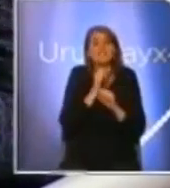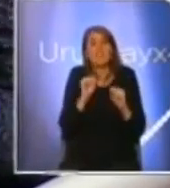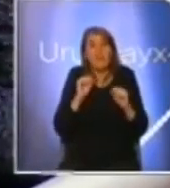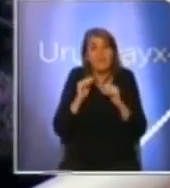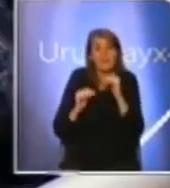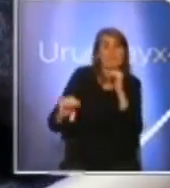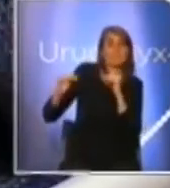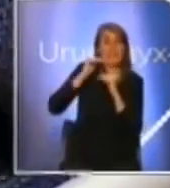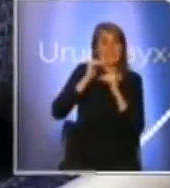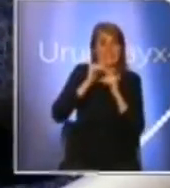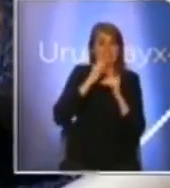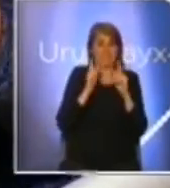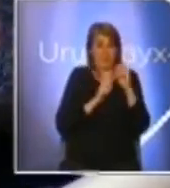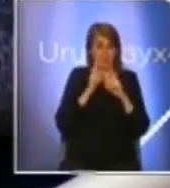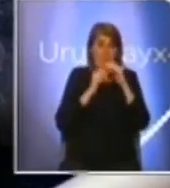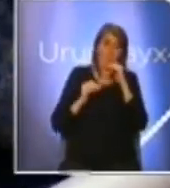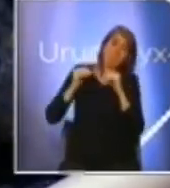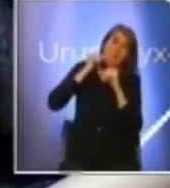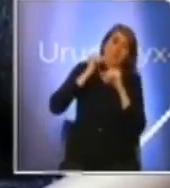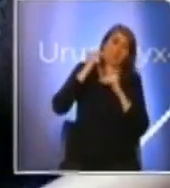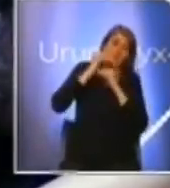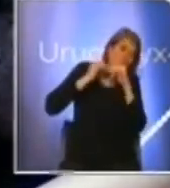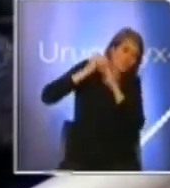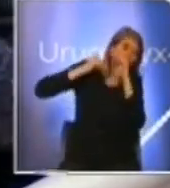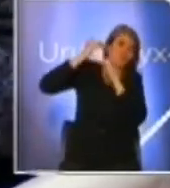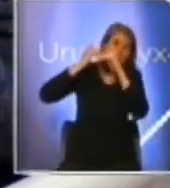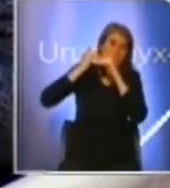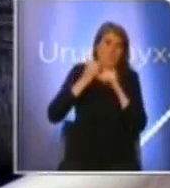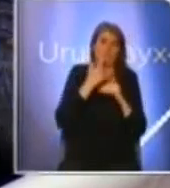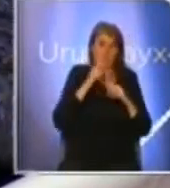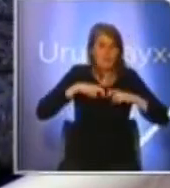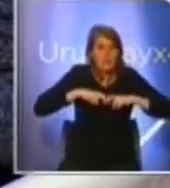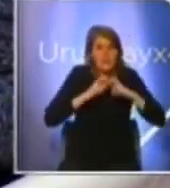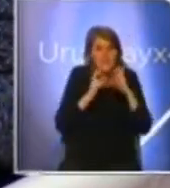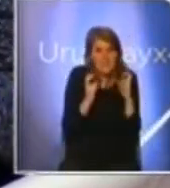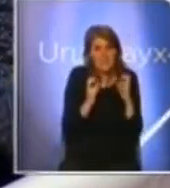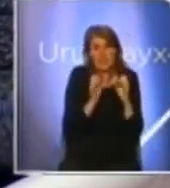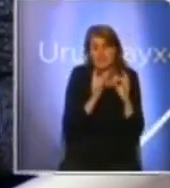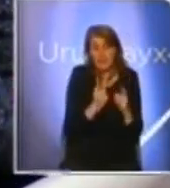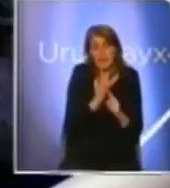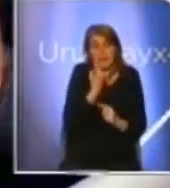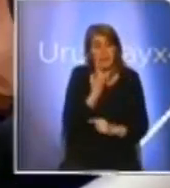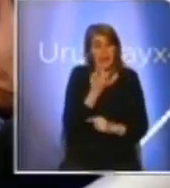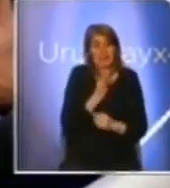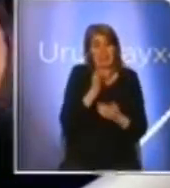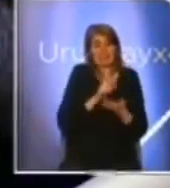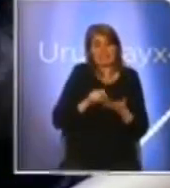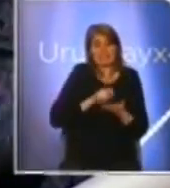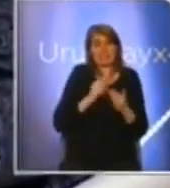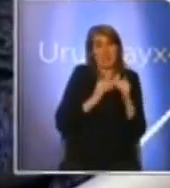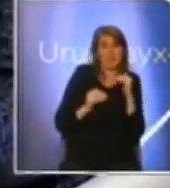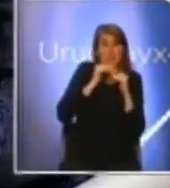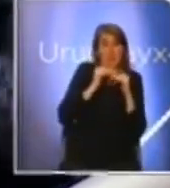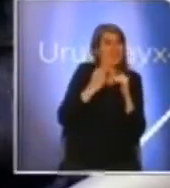postdoctorados, porque hoy por hoy la formación en investigación no alcanza solamente con terminar un doctorado, con una tesis doctoral, hay que